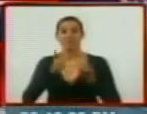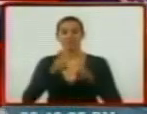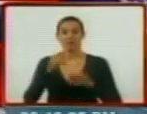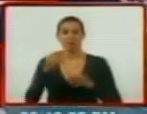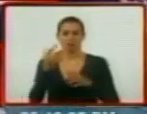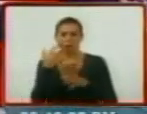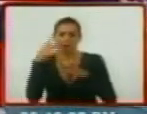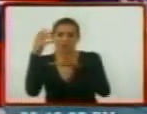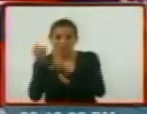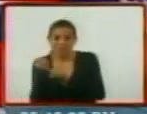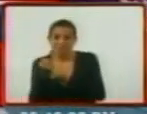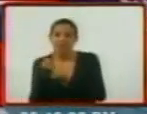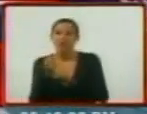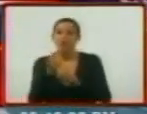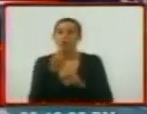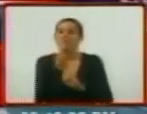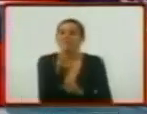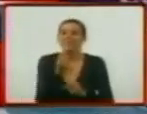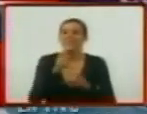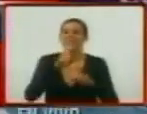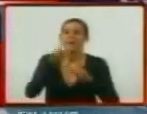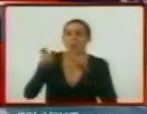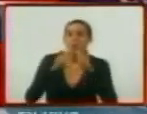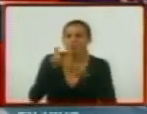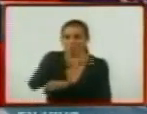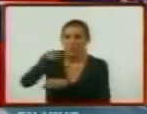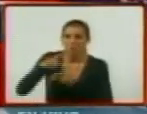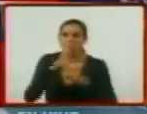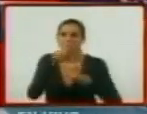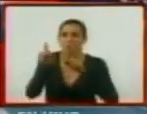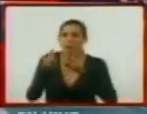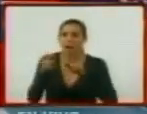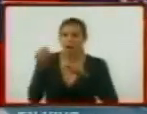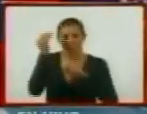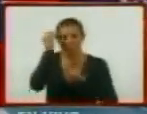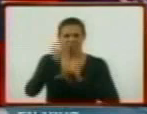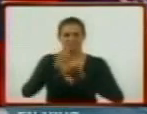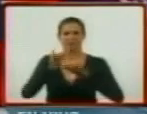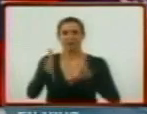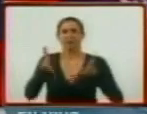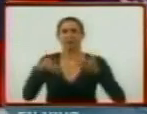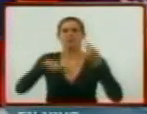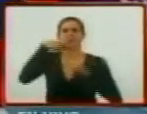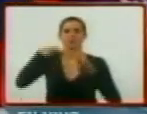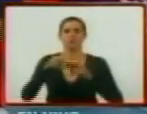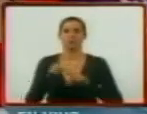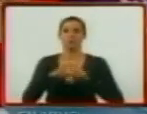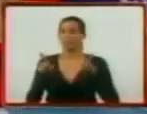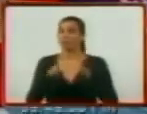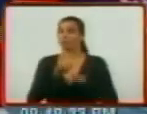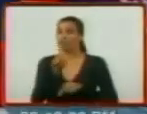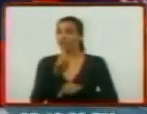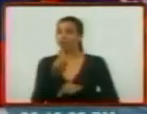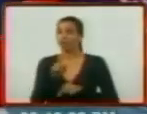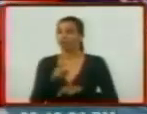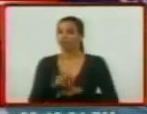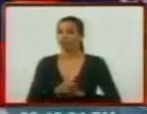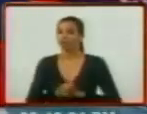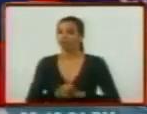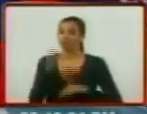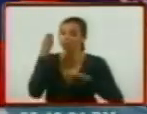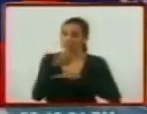ser mecanismos para uno conocer el estado de la opinión sobre distintos temas. Pero la mejor encuesta es el trabajo diario, el